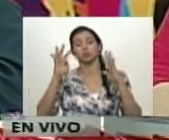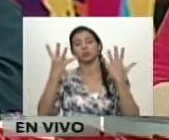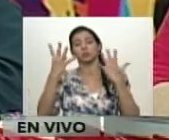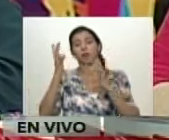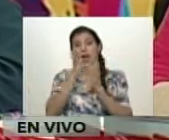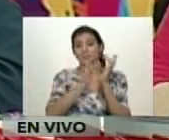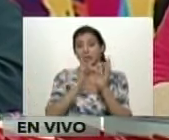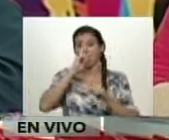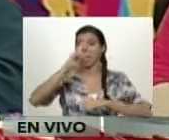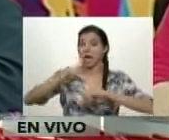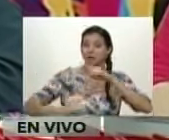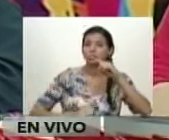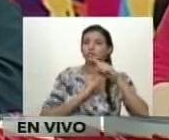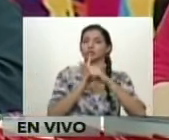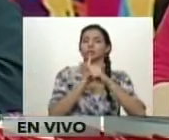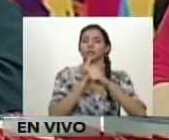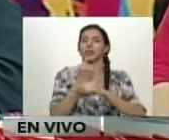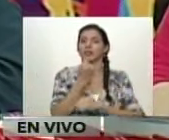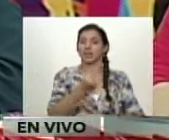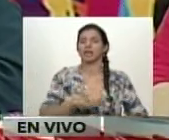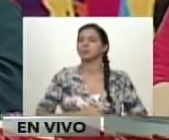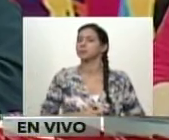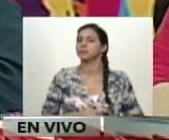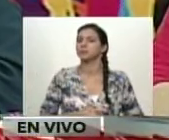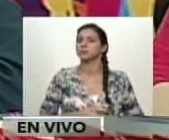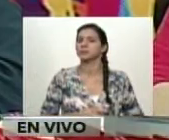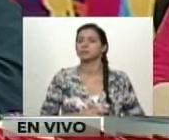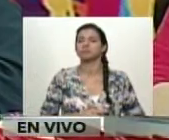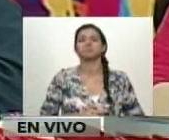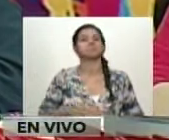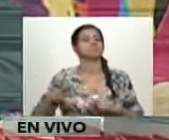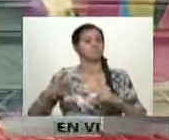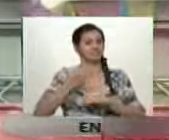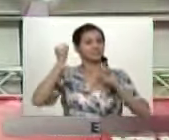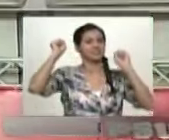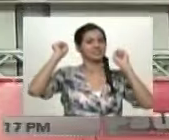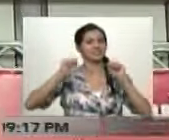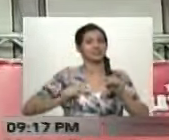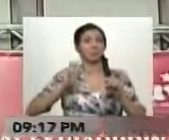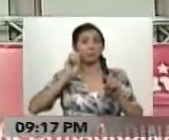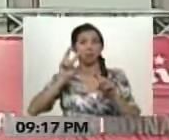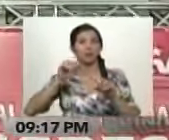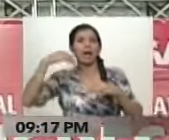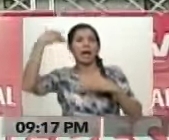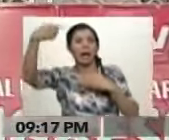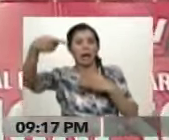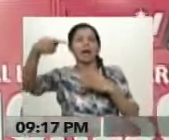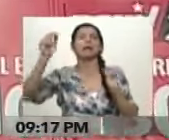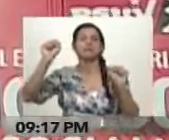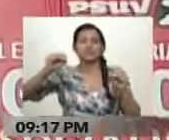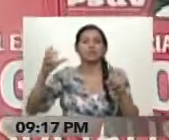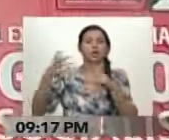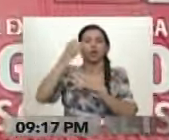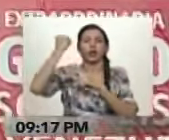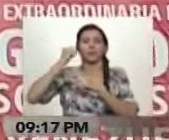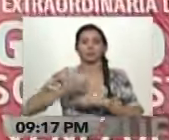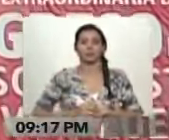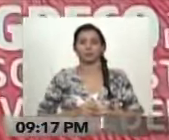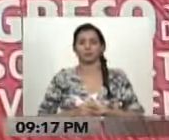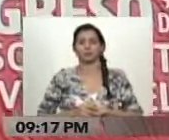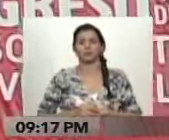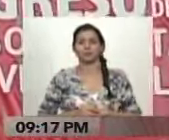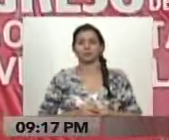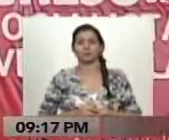año, digamos, lo hemos logrado. Vamos ahora cabalgando